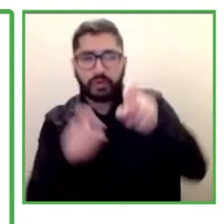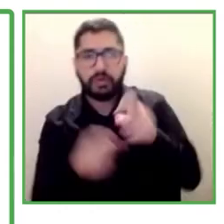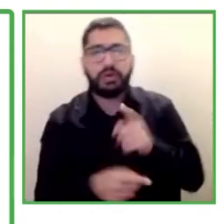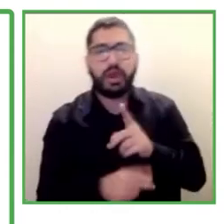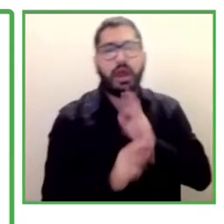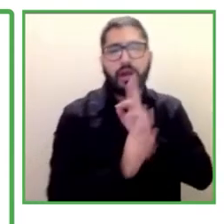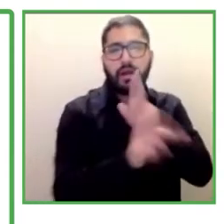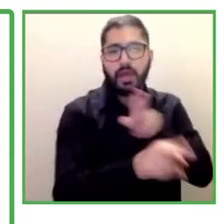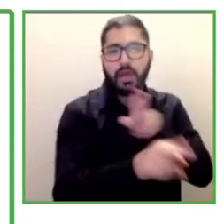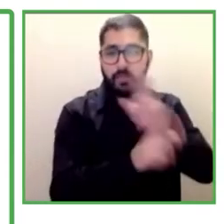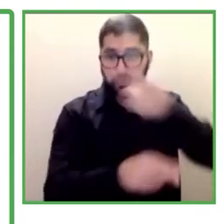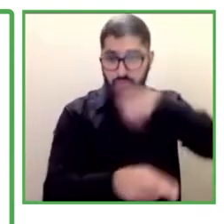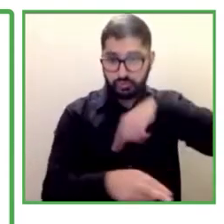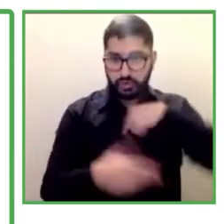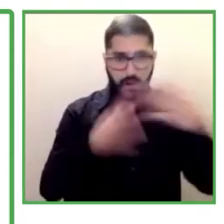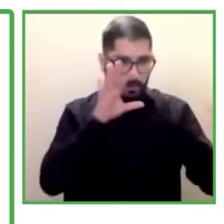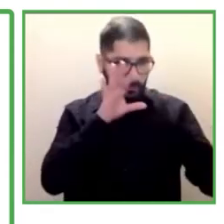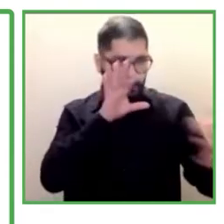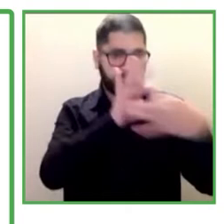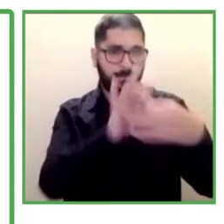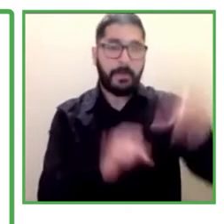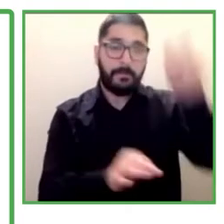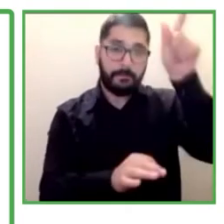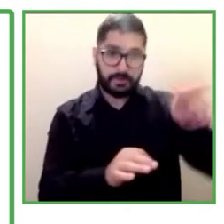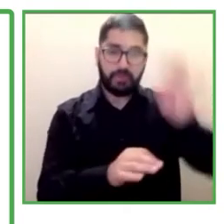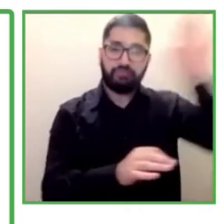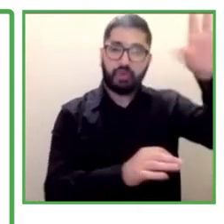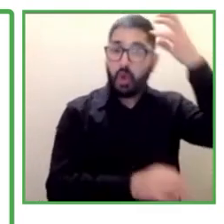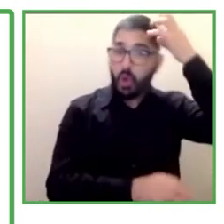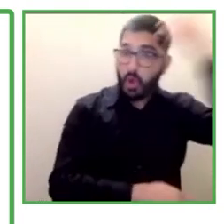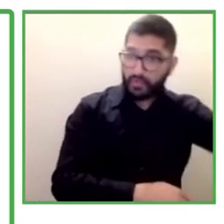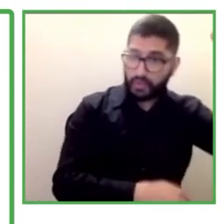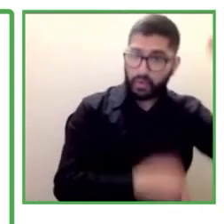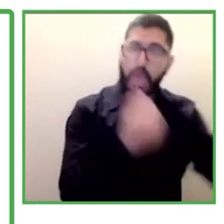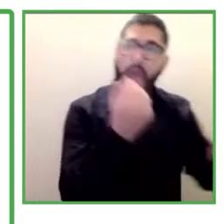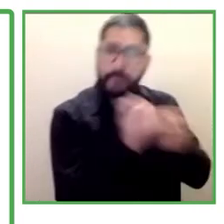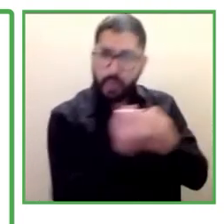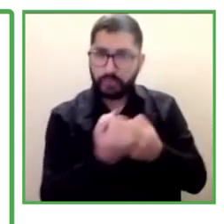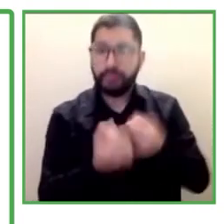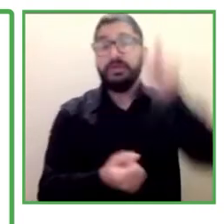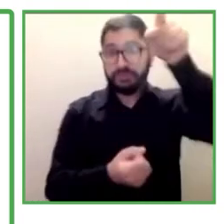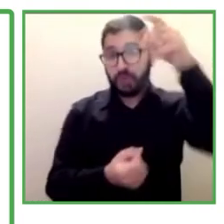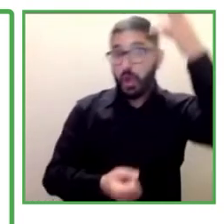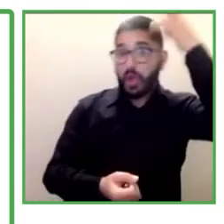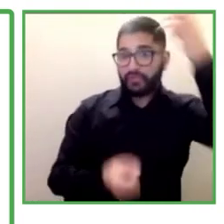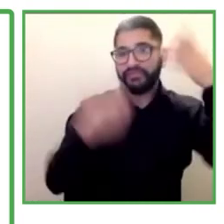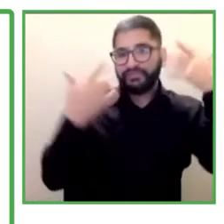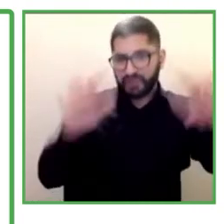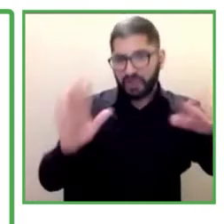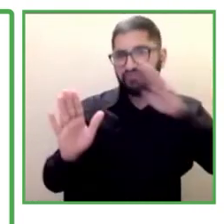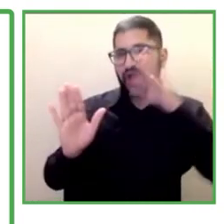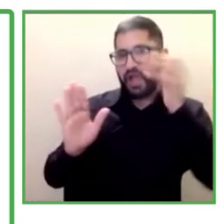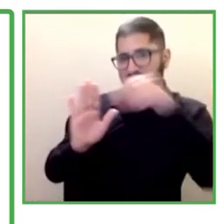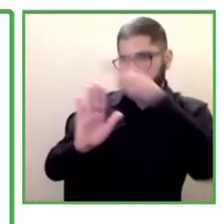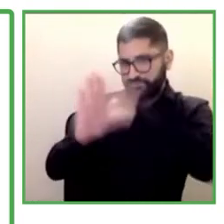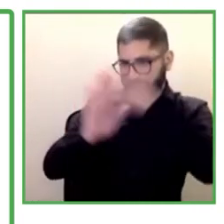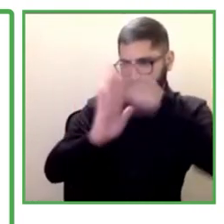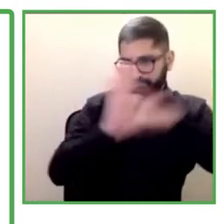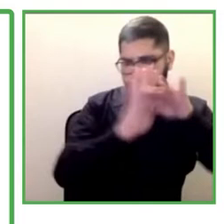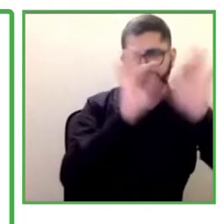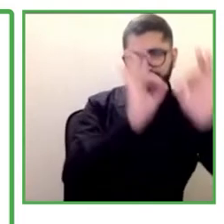un apoyo, aunque el propio Ministerio tiene sus canales de resolución de dudas, somos un apoyo a la hora de la resolución de estas dudas y a